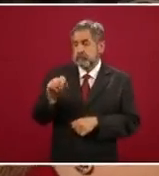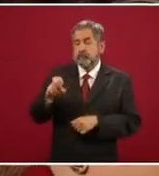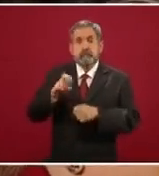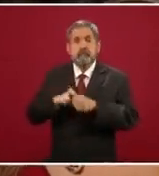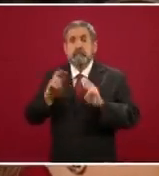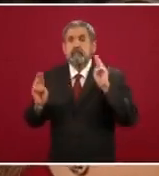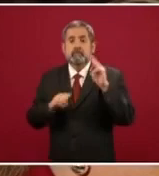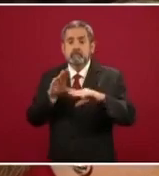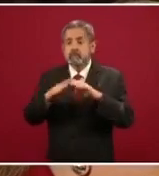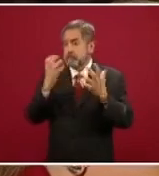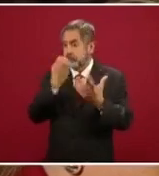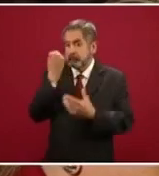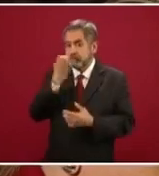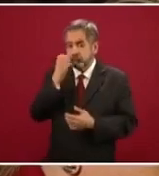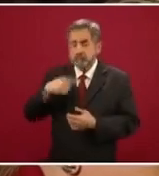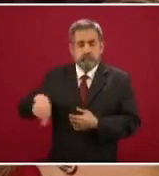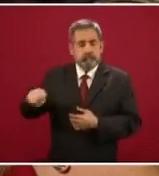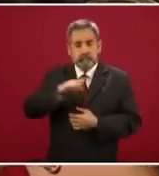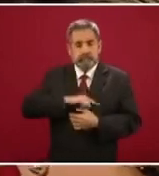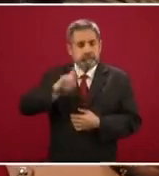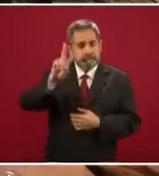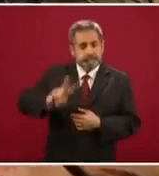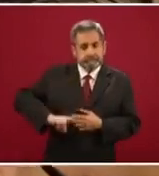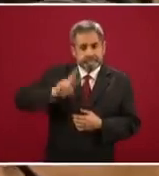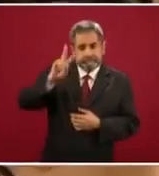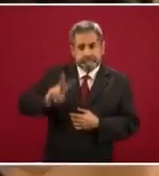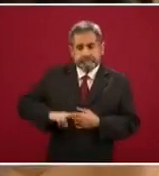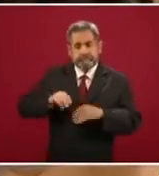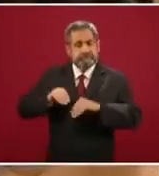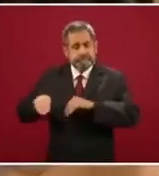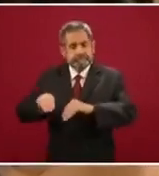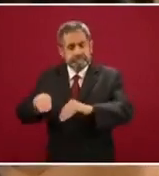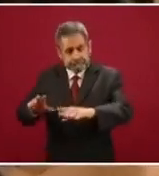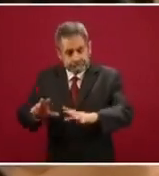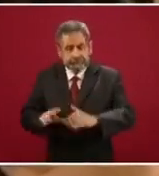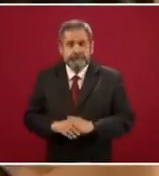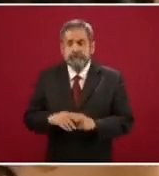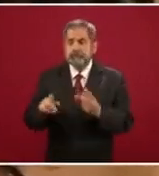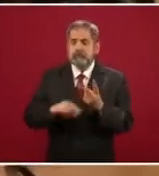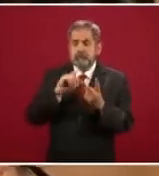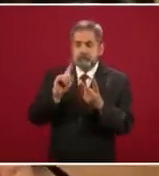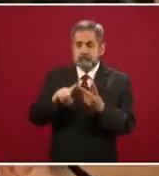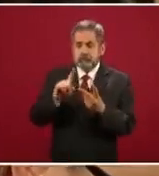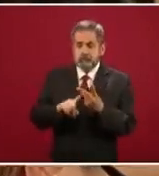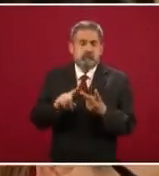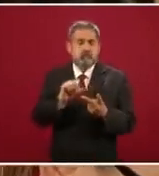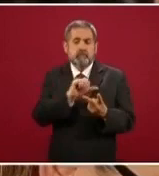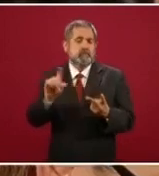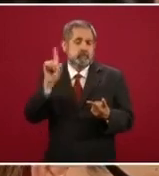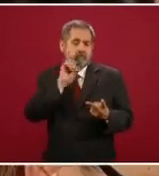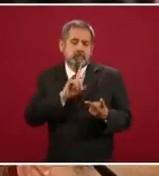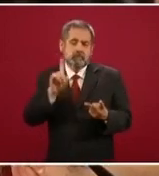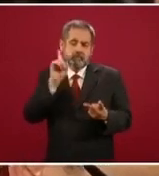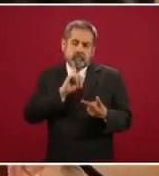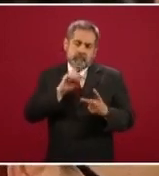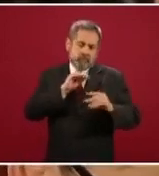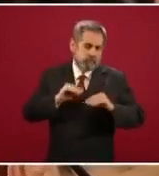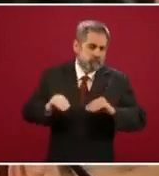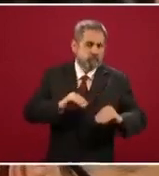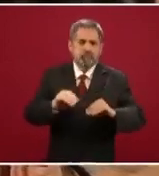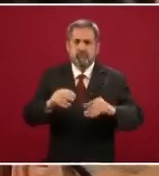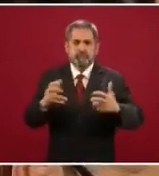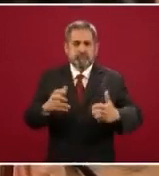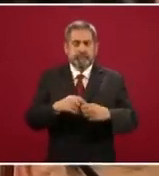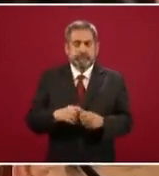del planeta todos los viernes. Y el otro movimiento es el movimiento de las mujeres. Y yo quiero decir